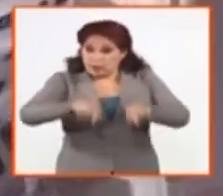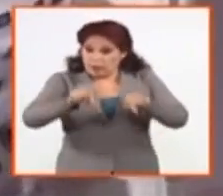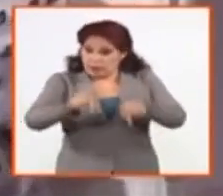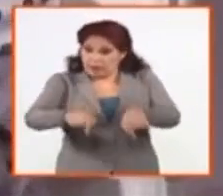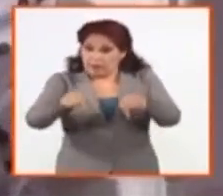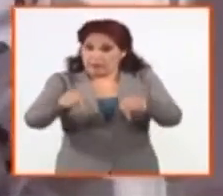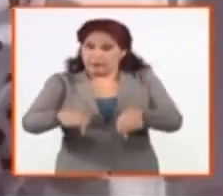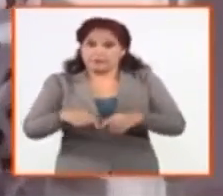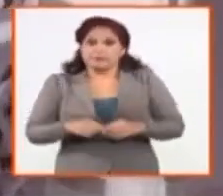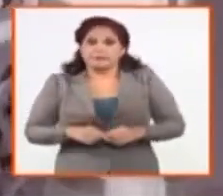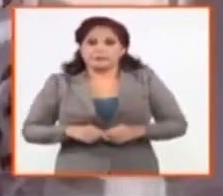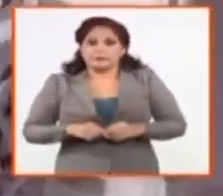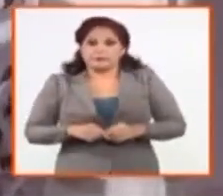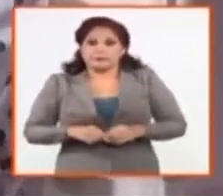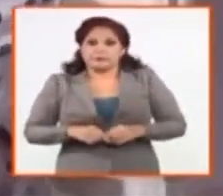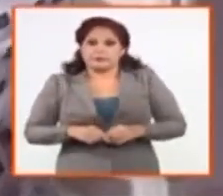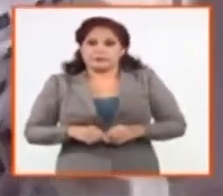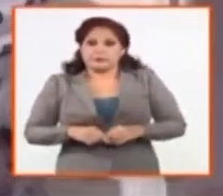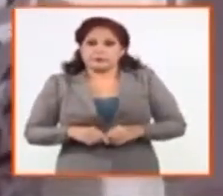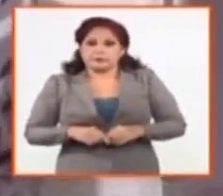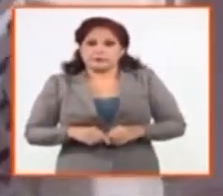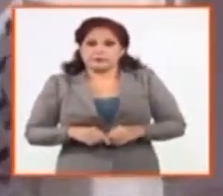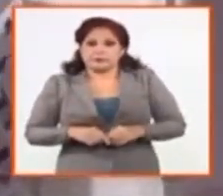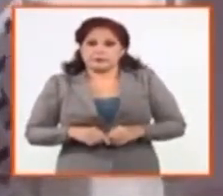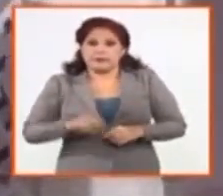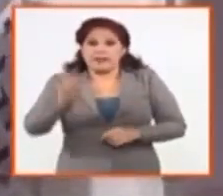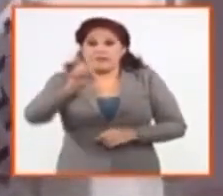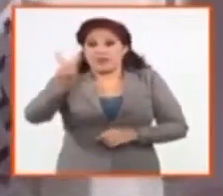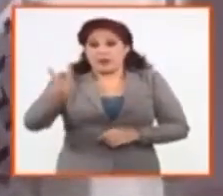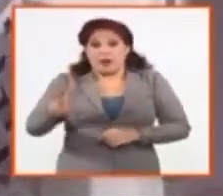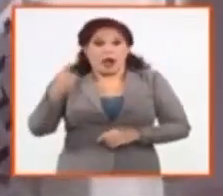se da, fíjate qué interesante, Vietnam se da